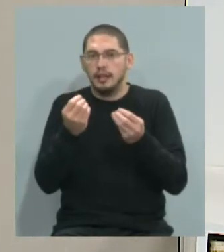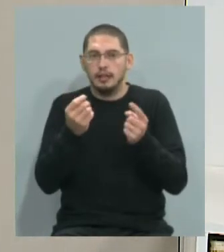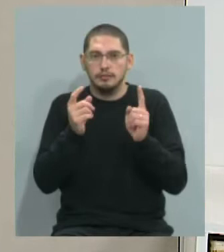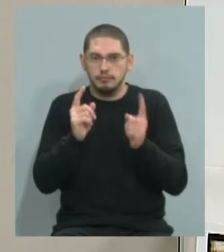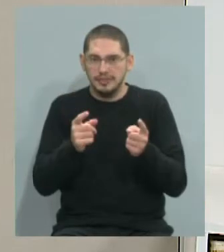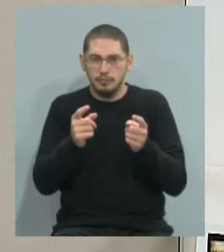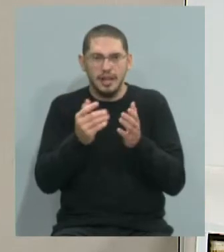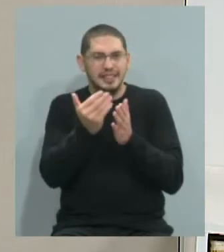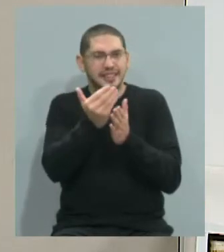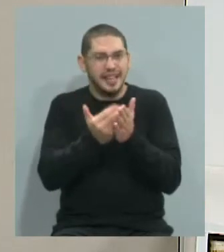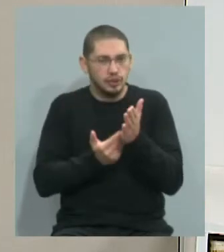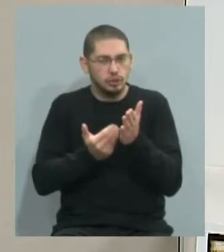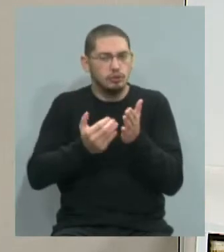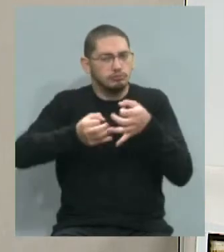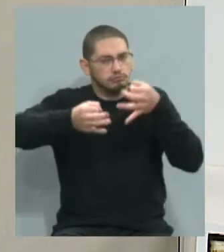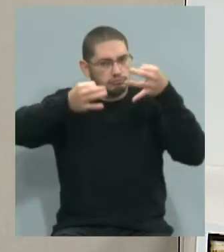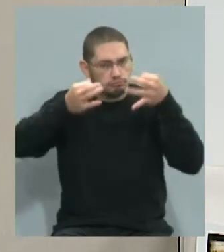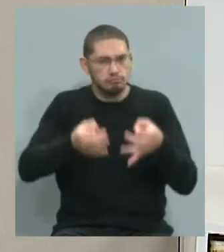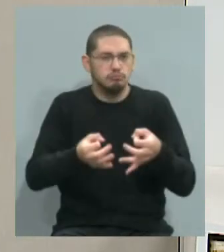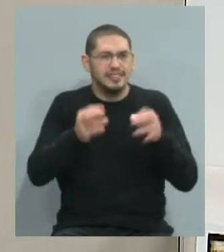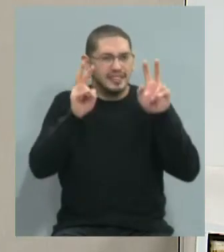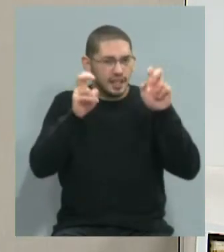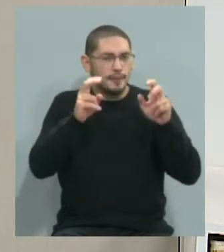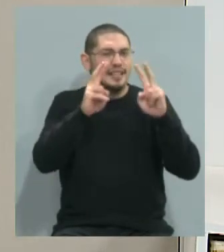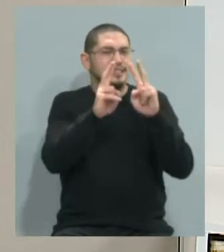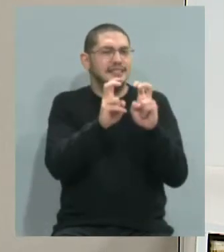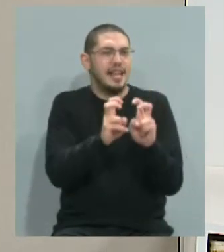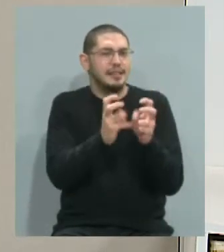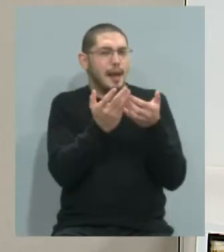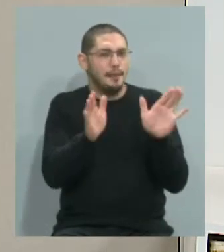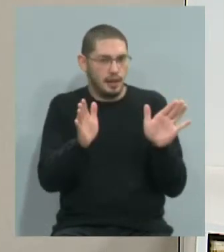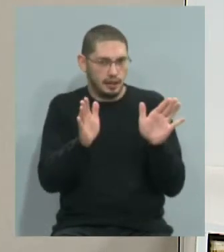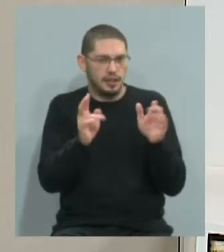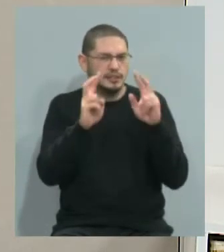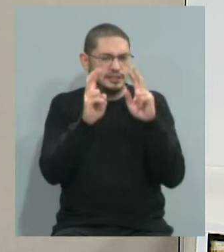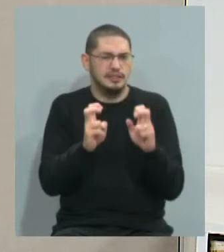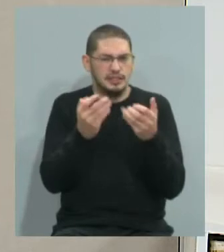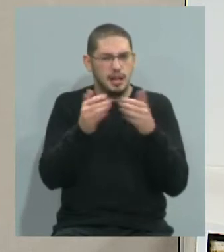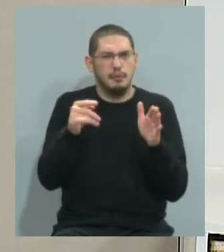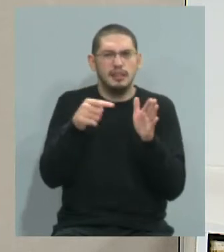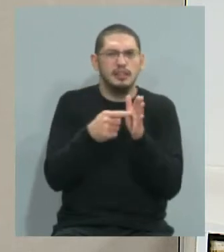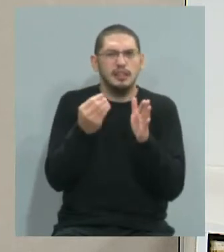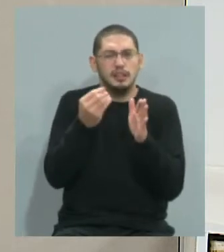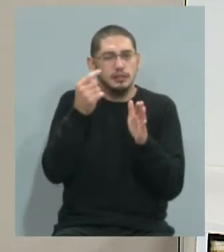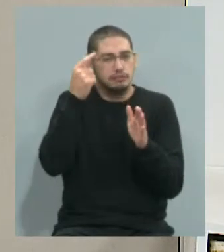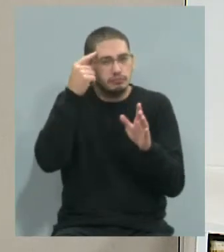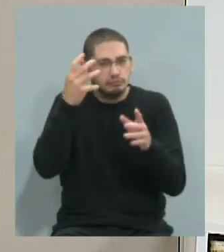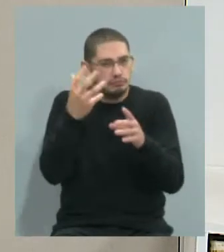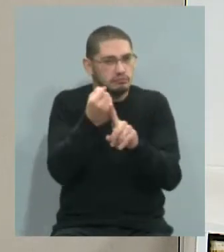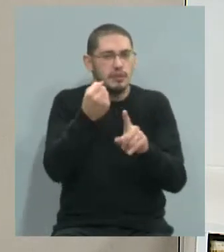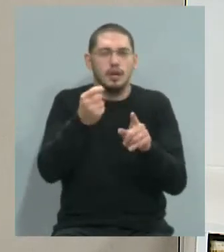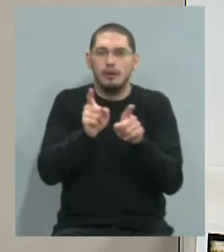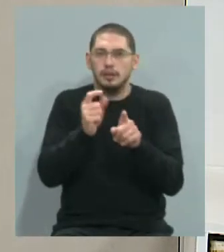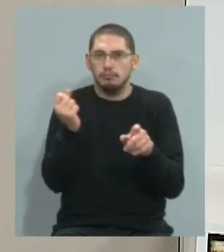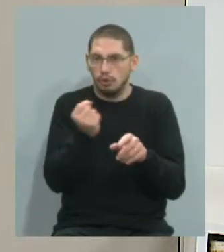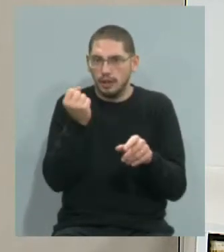texto especializado, es decir, la ciencia abierta es como ideal muy interesante. Básicamente consiste